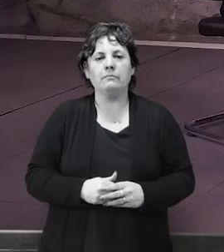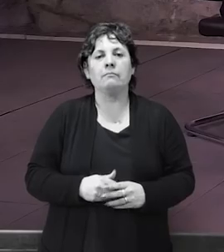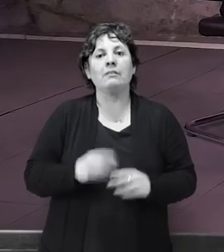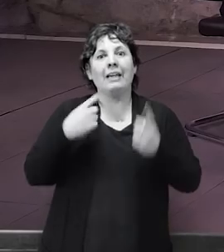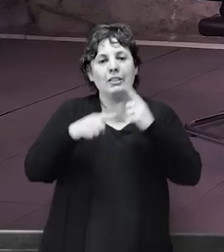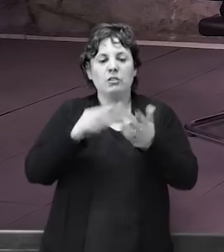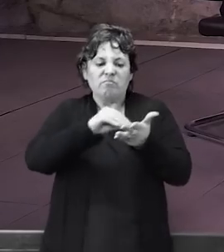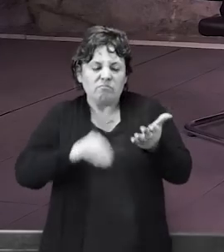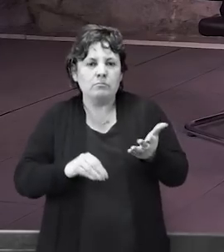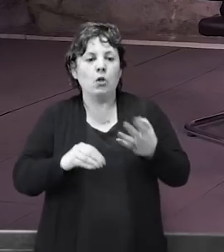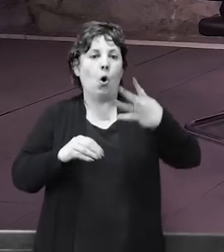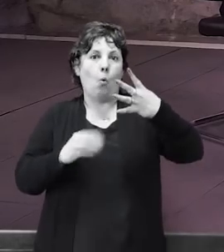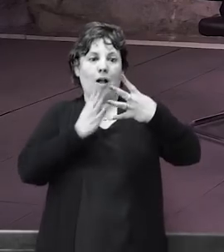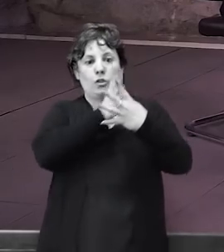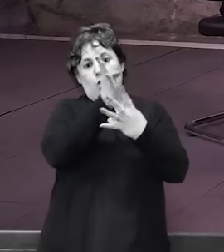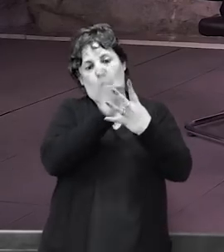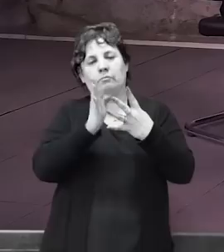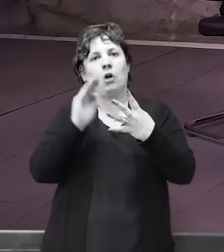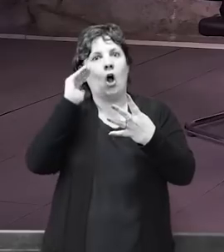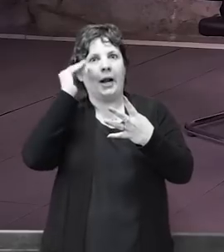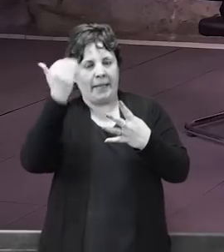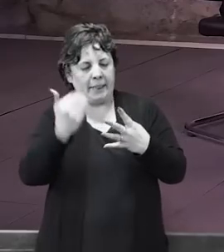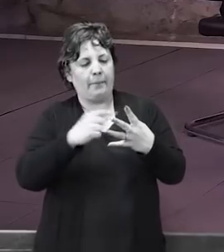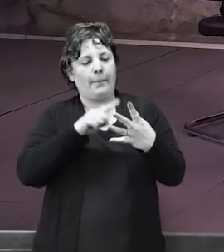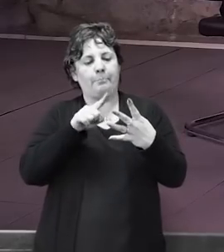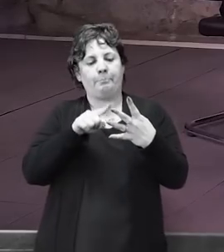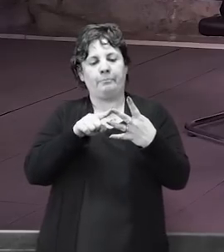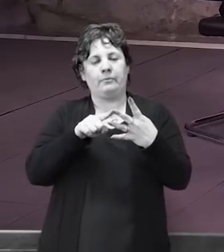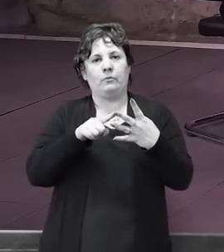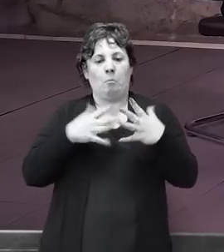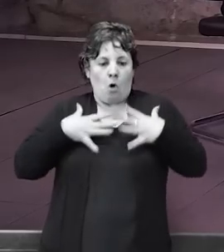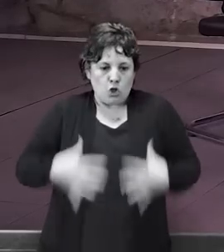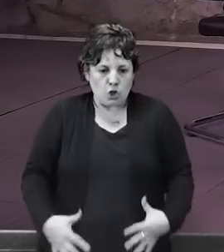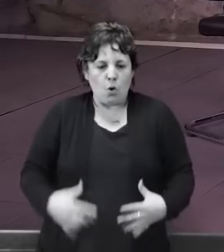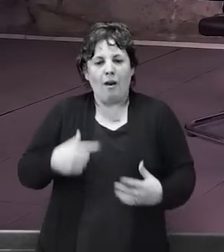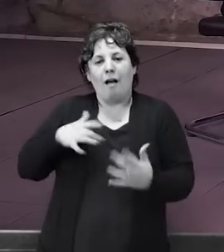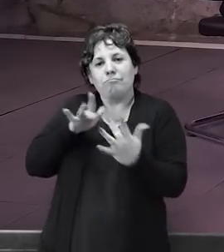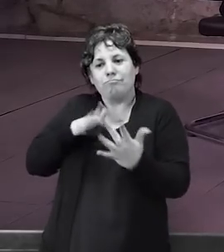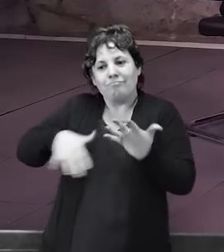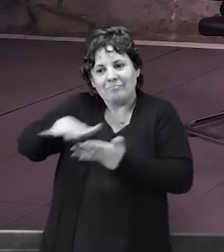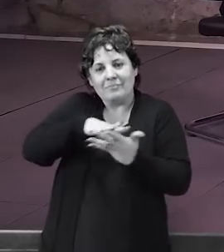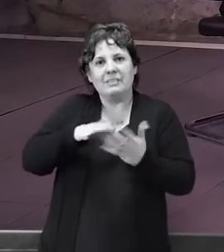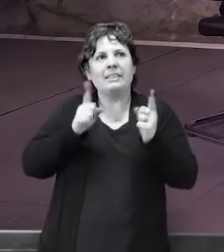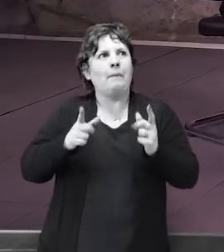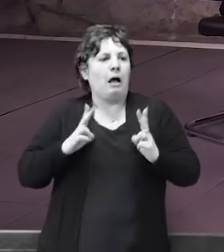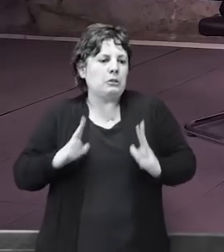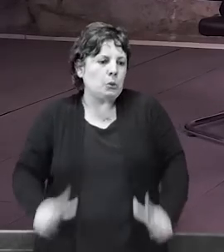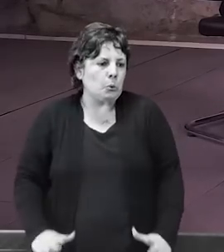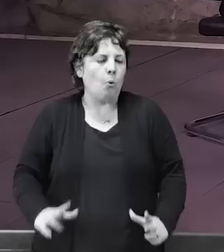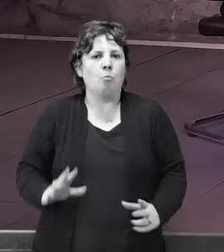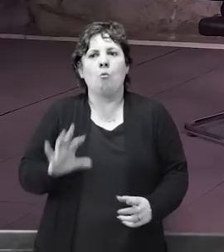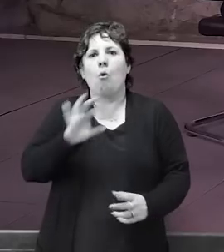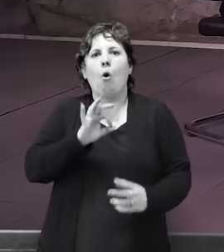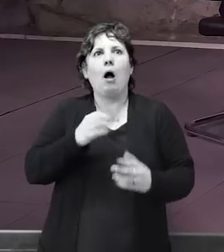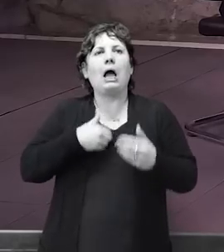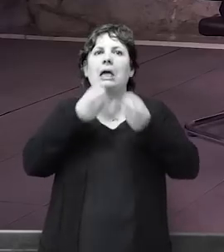El INDI está compuesto por 4 dimensiones: cognitiva, motora, socioemocional y de actitudes o disposición